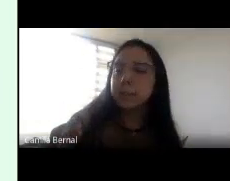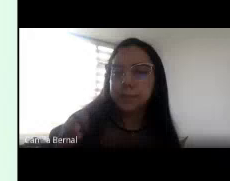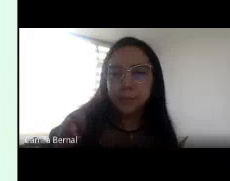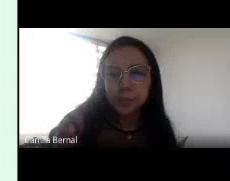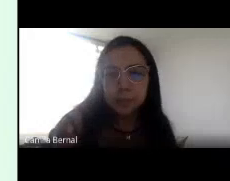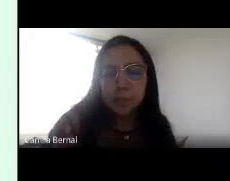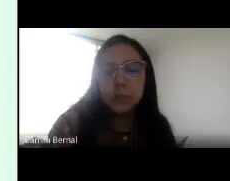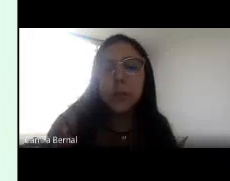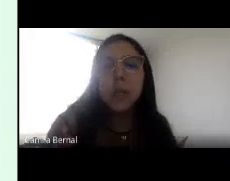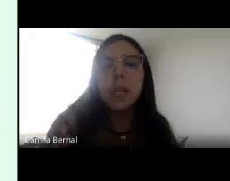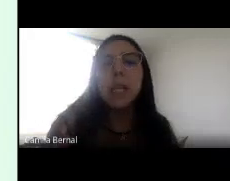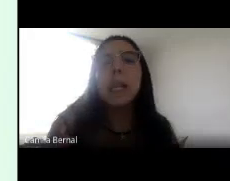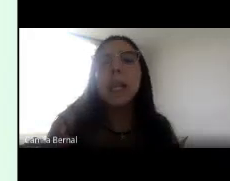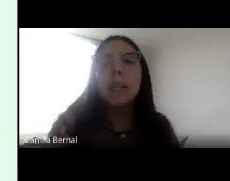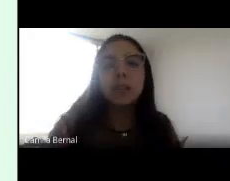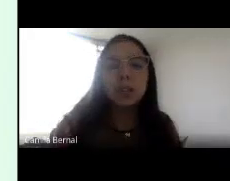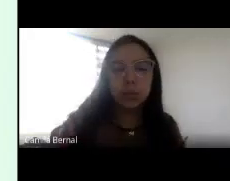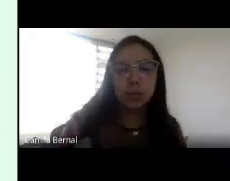turbidez.